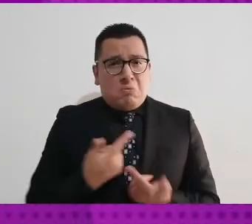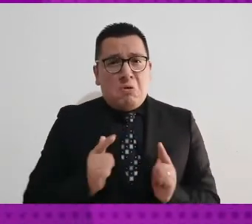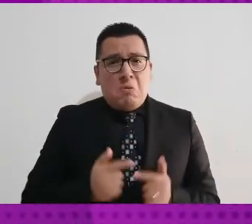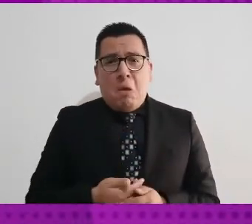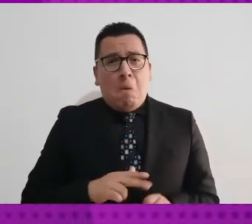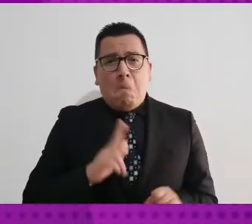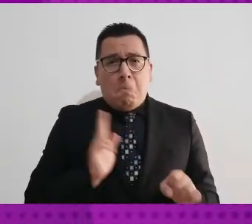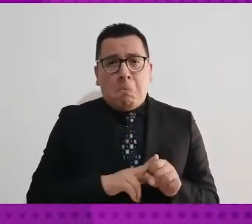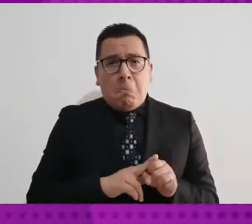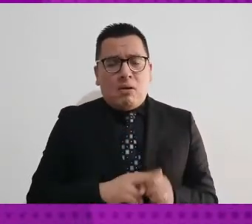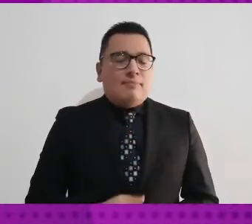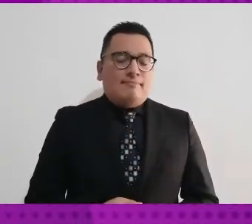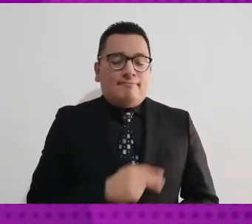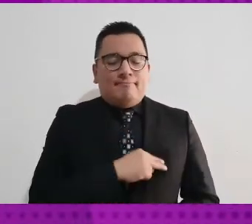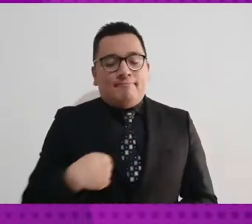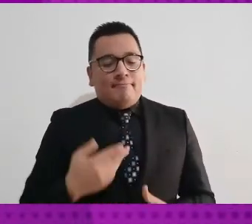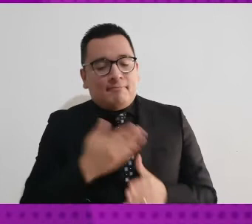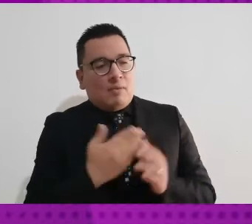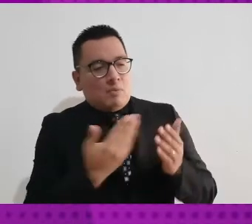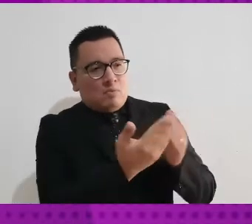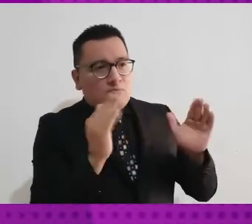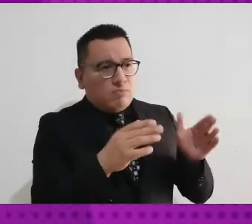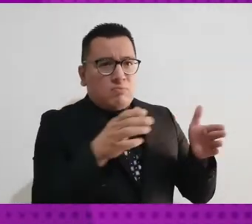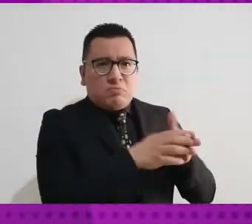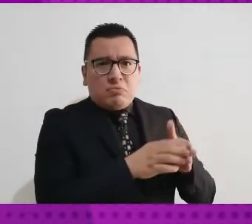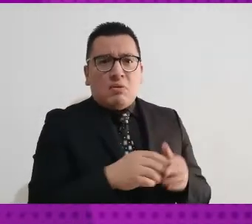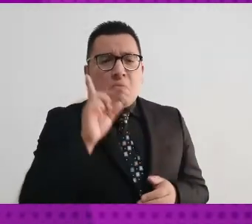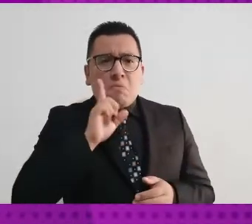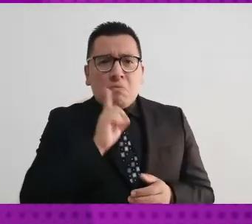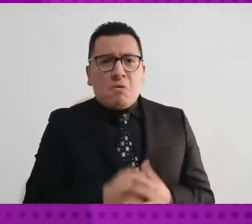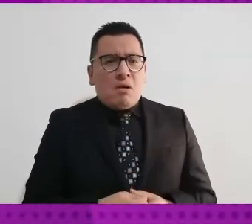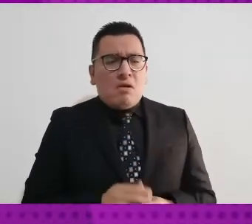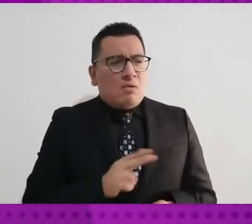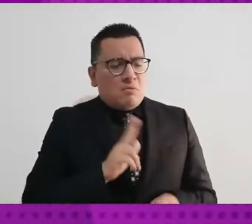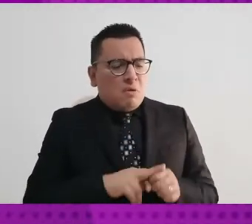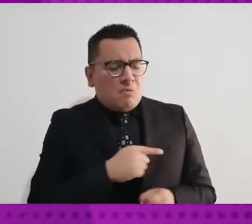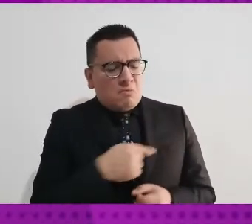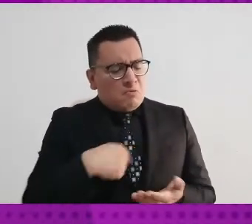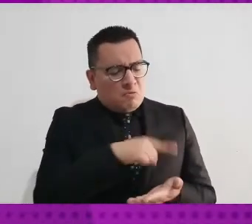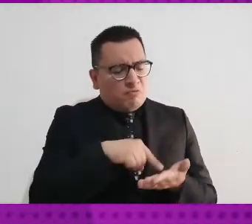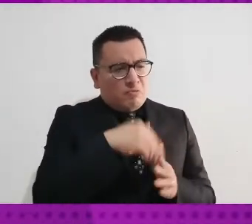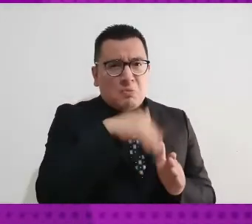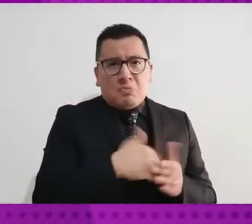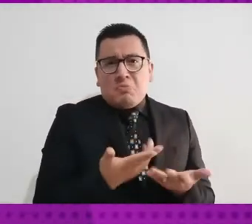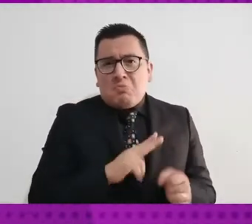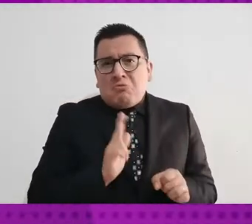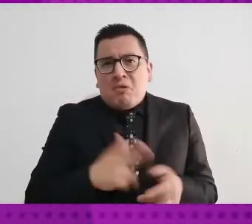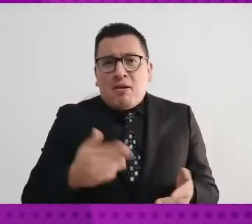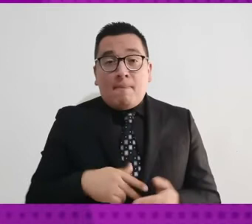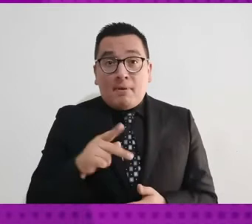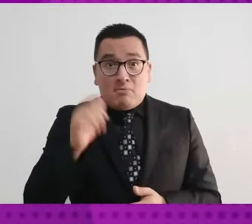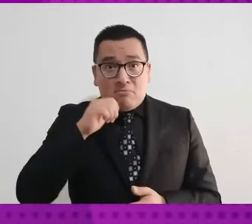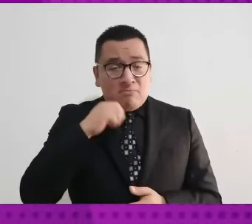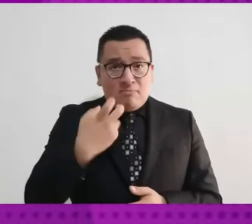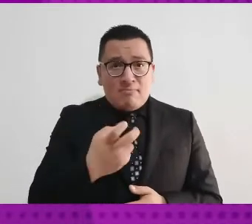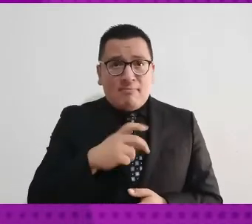¿no? Nosotros llegamos a la casilla y está instalada, y las mujeres con toda naturalidad votamos, bien lo has dicho tú, pues no